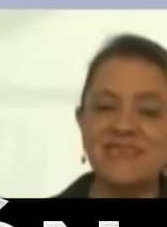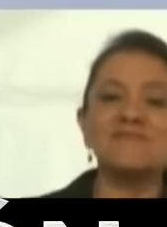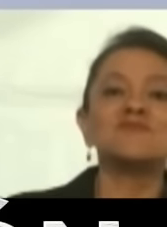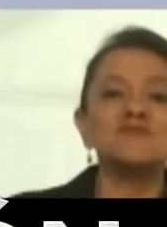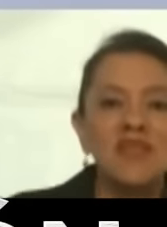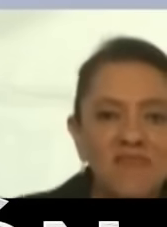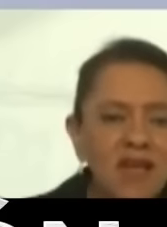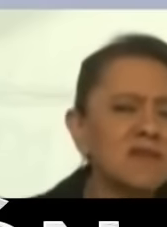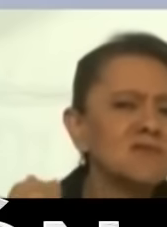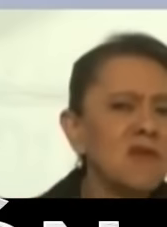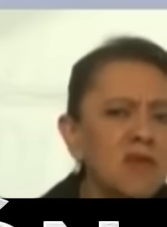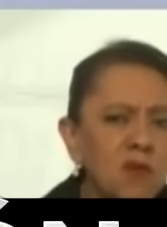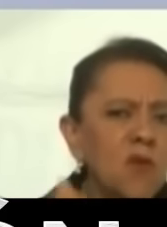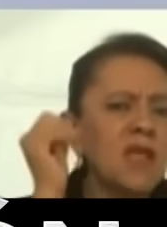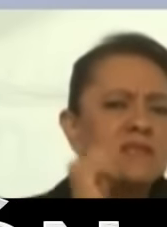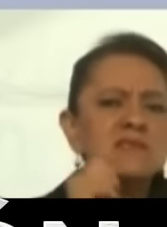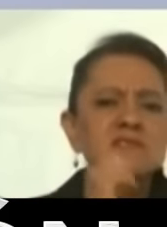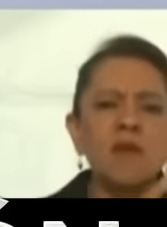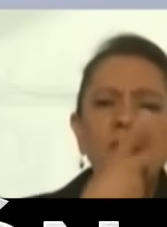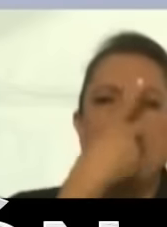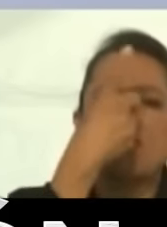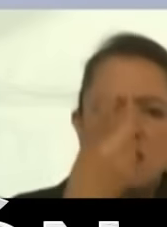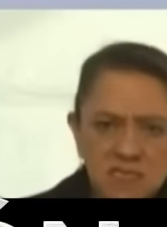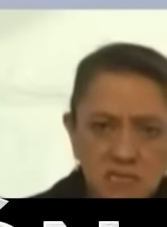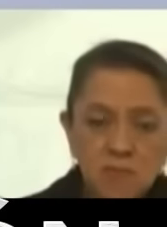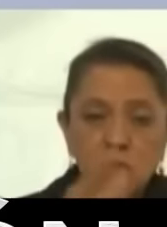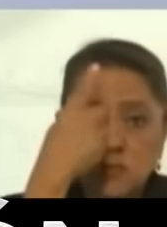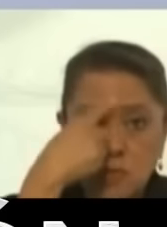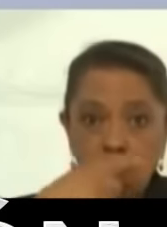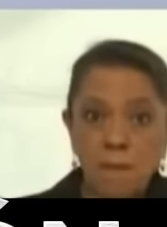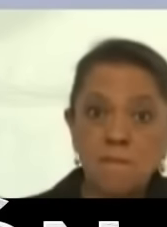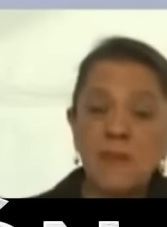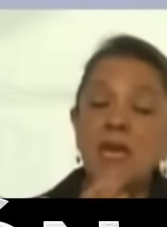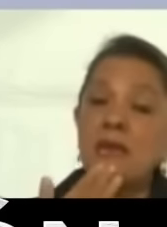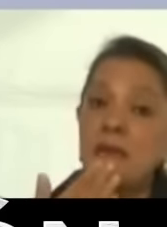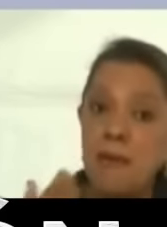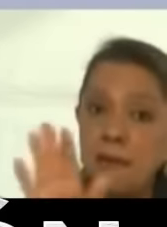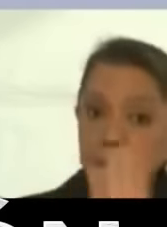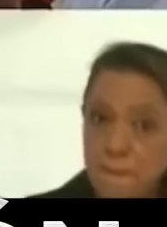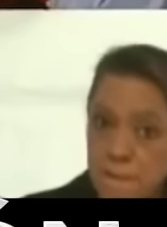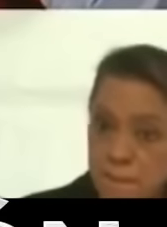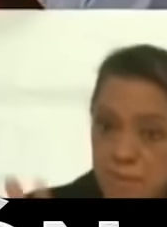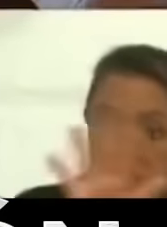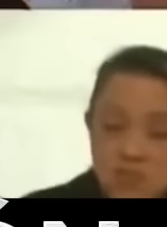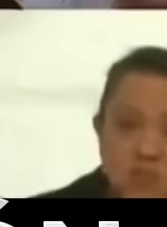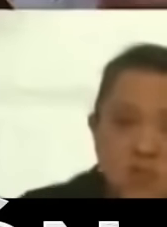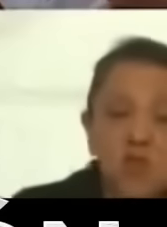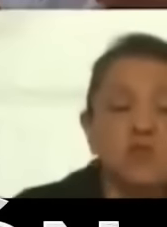planteado, por el bien de todos, primero los pobres. Muchísimas gracias.